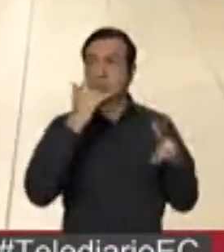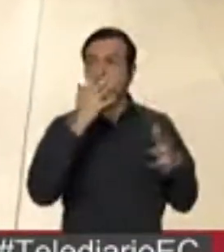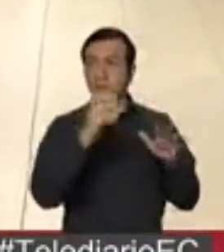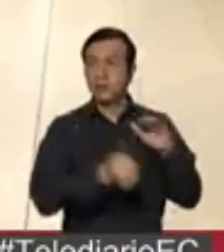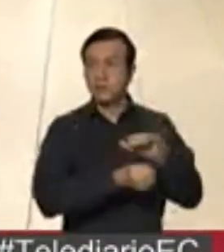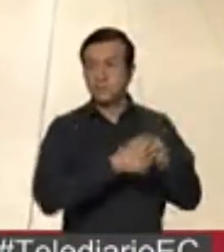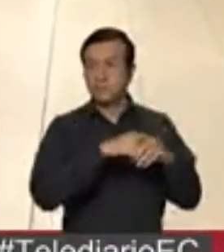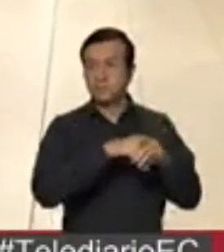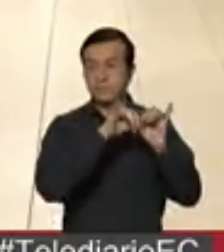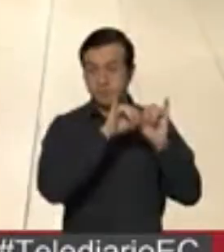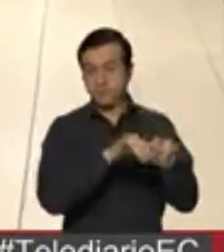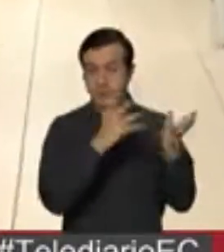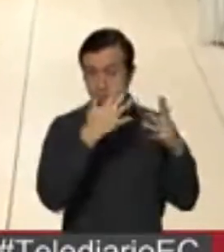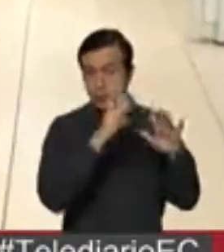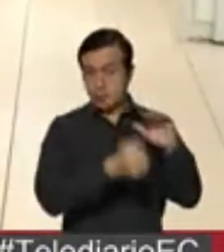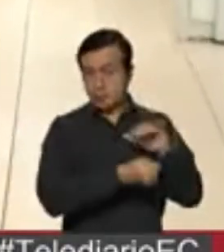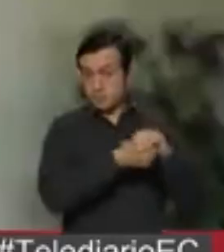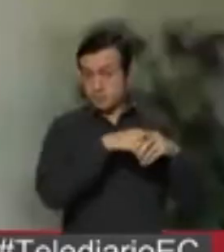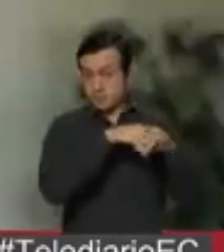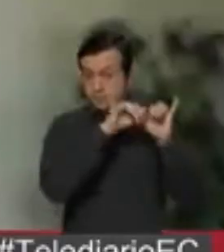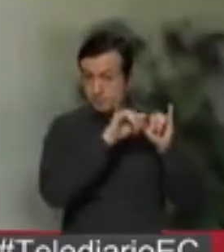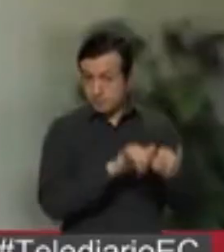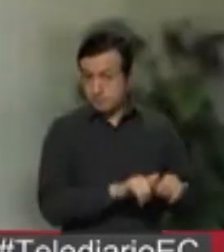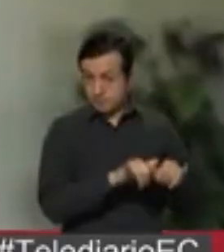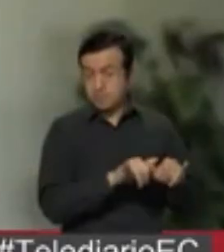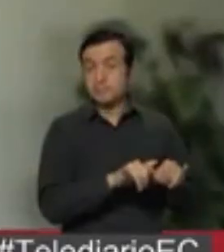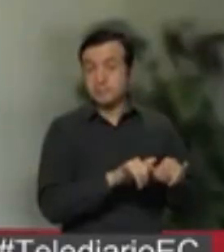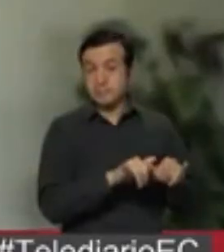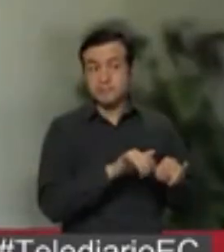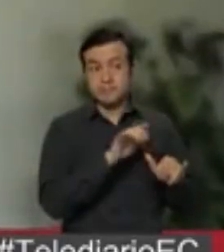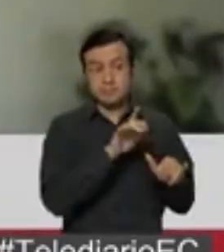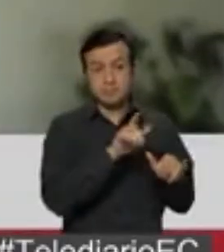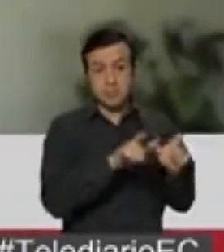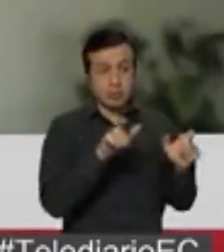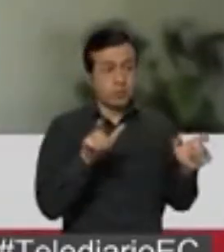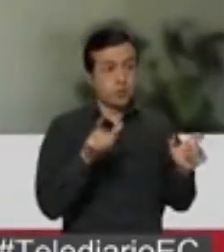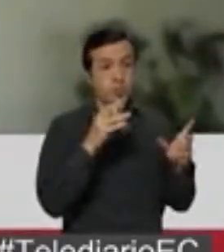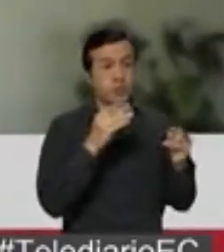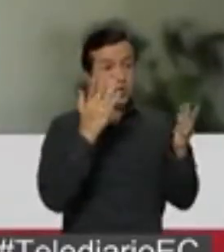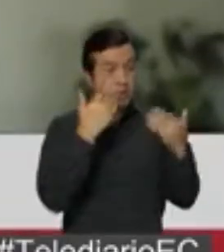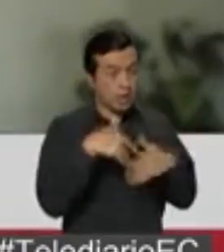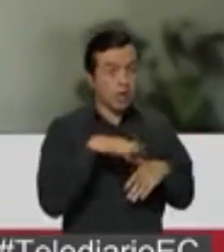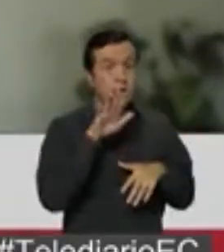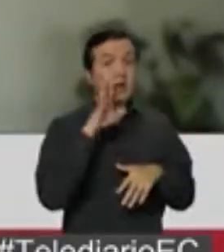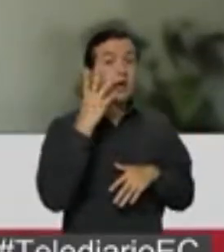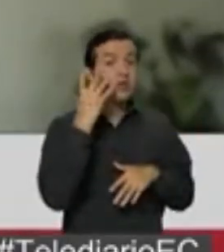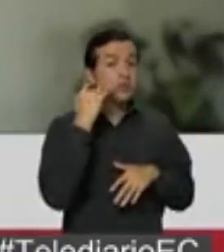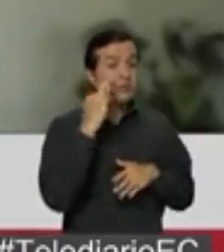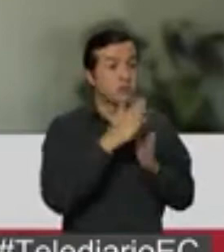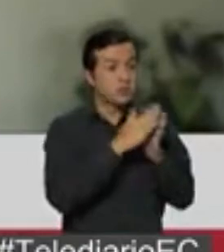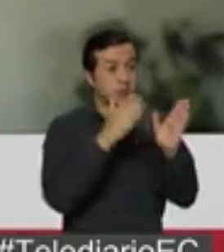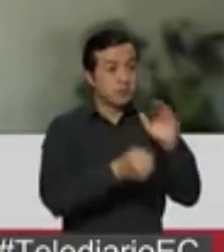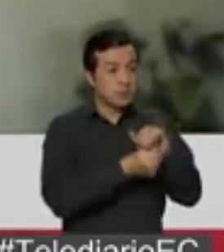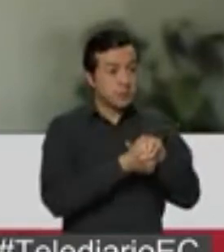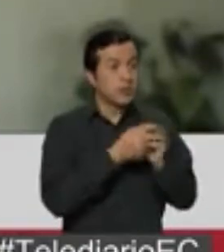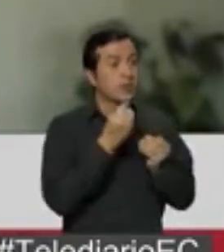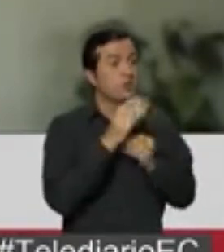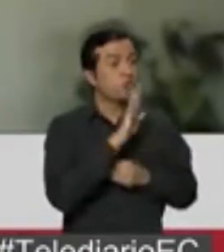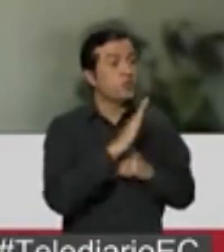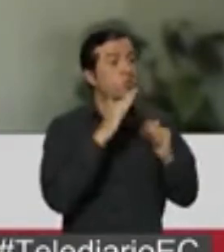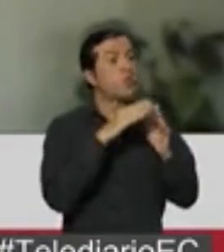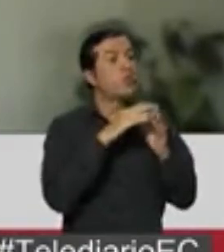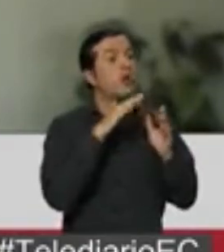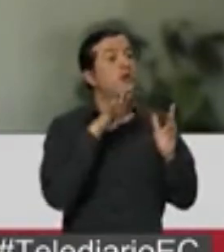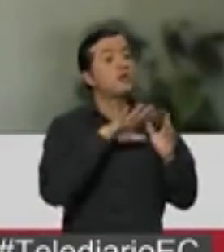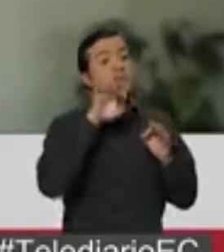el aislamiento preventivo obligatorio. A esas personas, a muchas de ellas, han necesitado ser trasladados a su